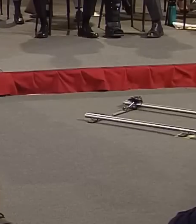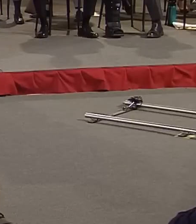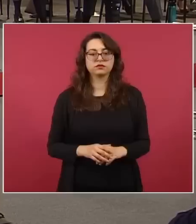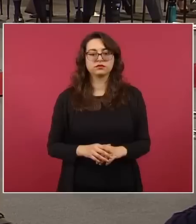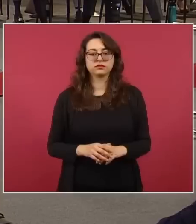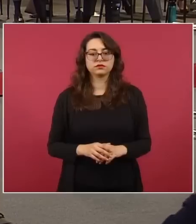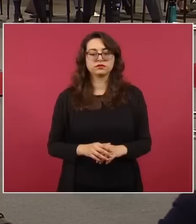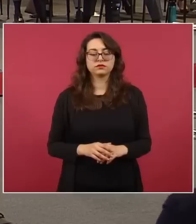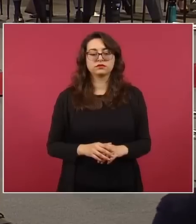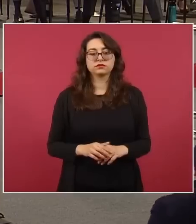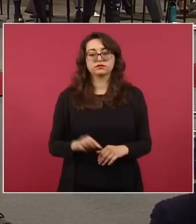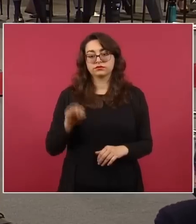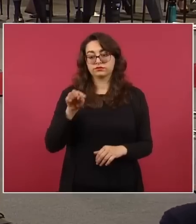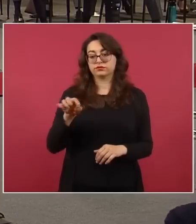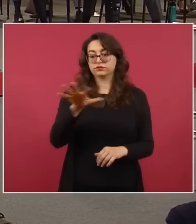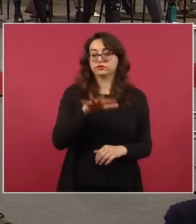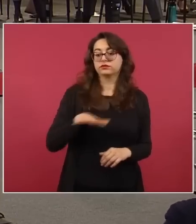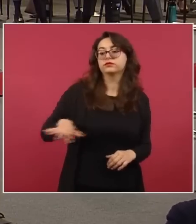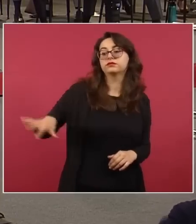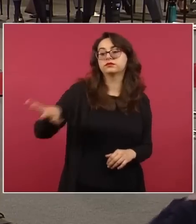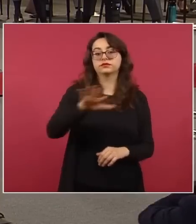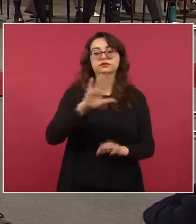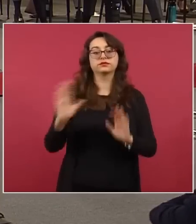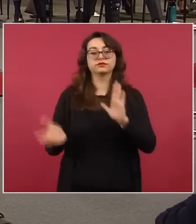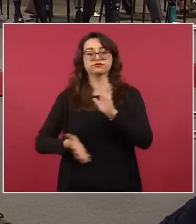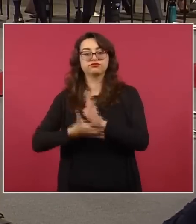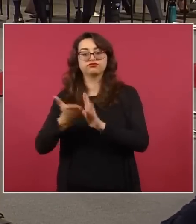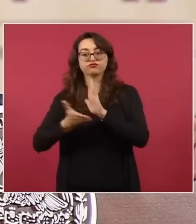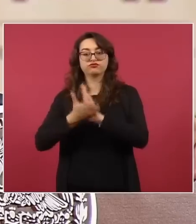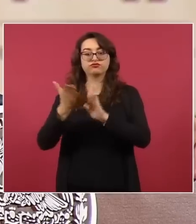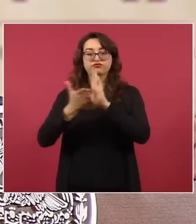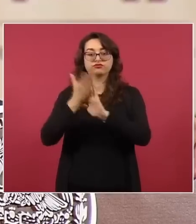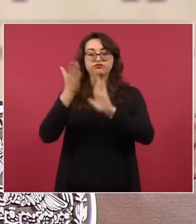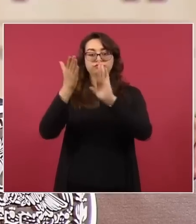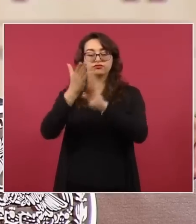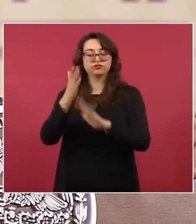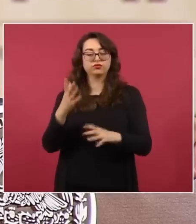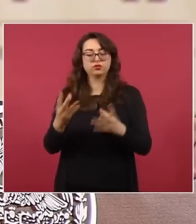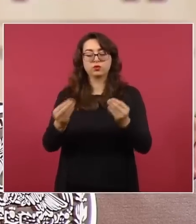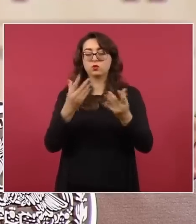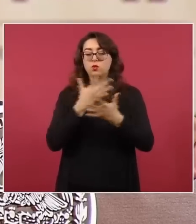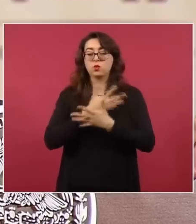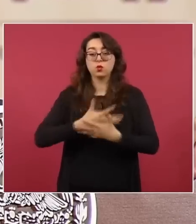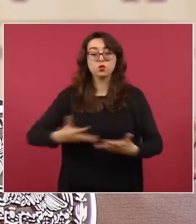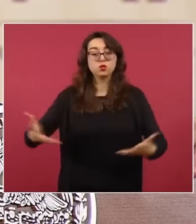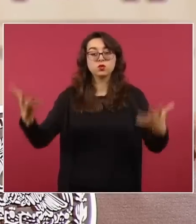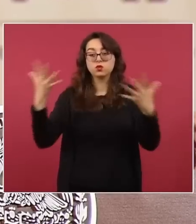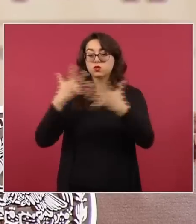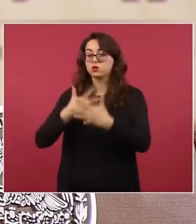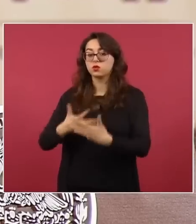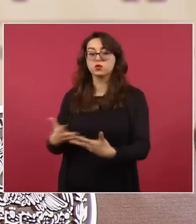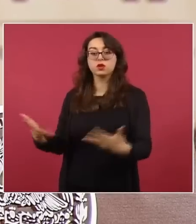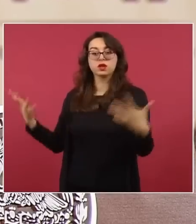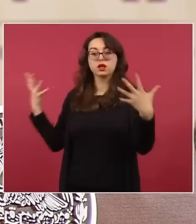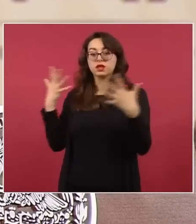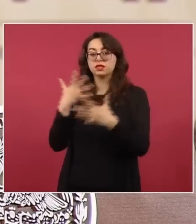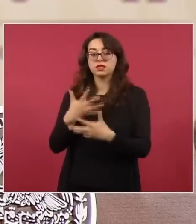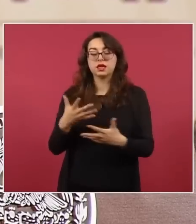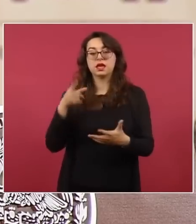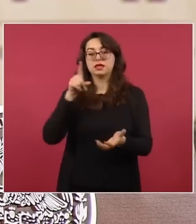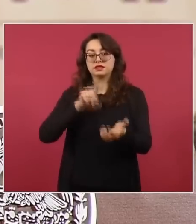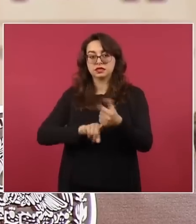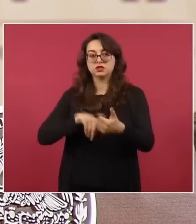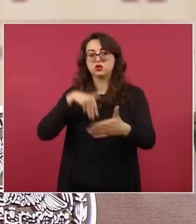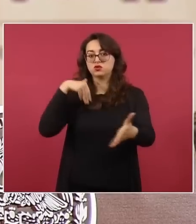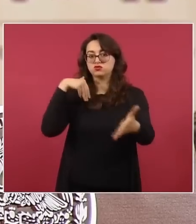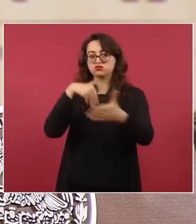toda la estación que va a tener un espacio de miles de metros cuadrados dentro de la estación A dónde vamos tener